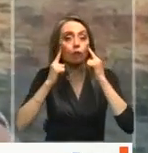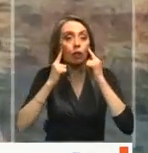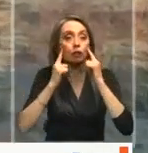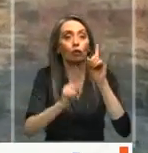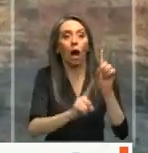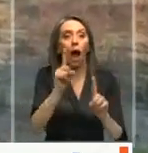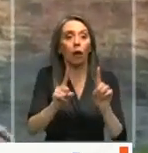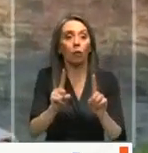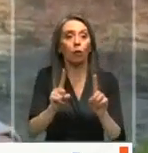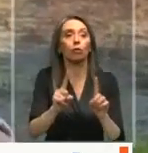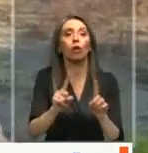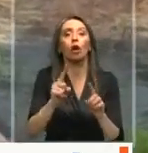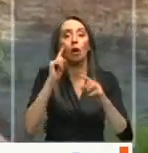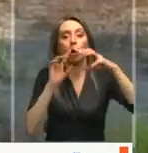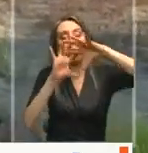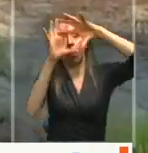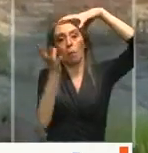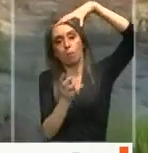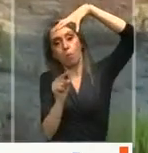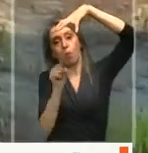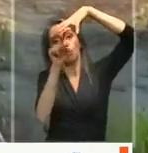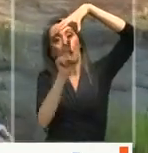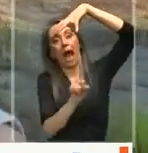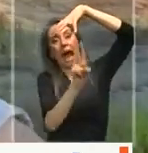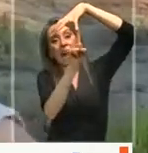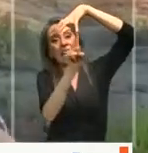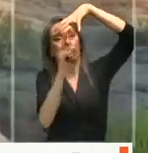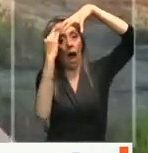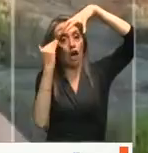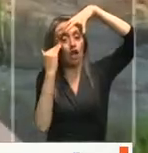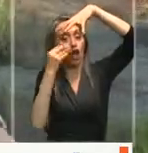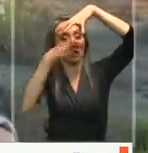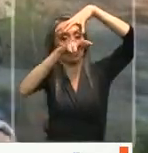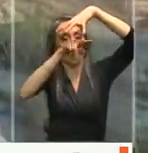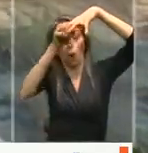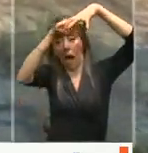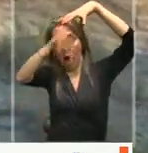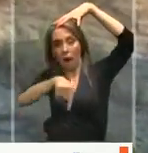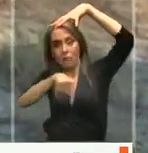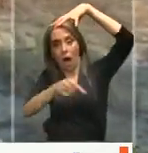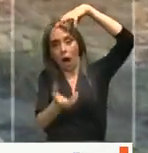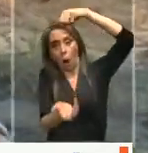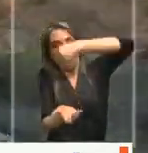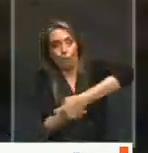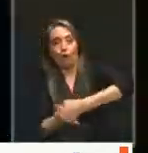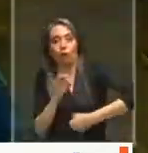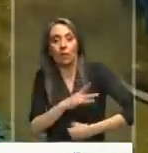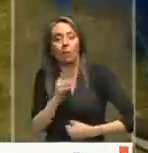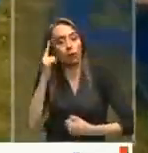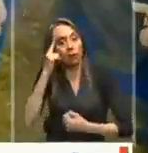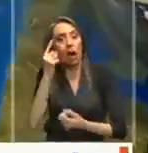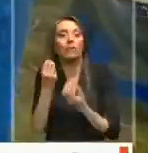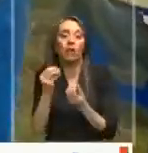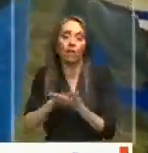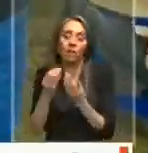algunos, ya que venimos desde el otro lado del mundo. Sin embargo, estamos con toda la disposición porque sabemos que es por nuestro bienestar.